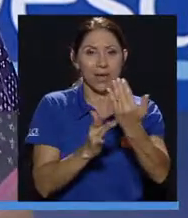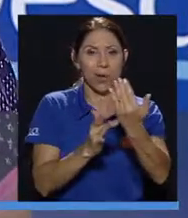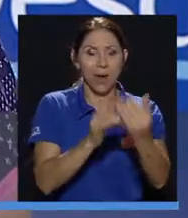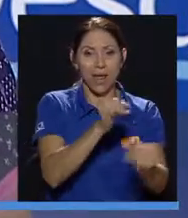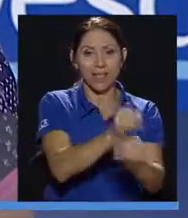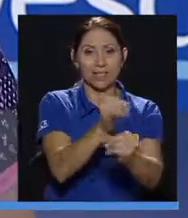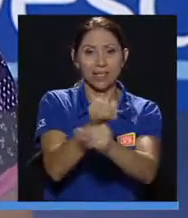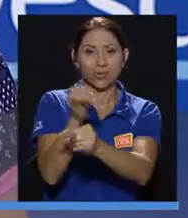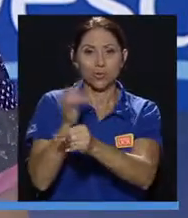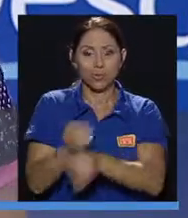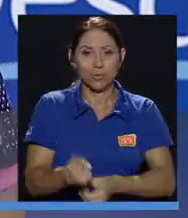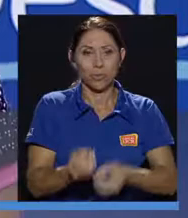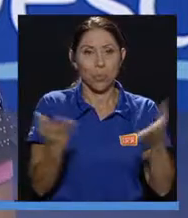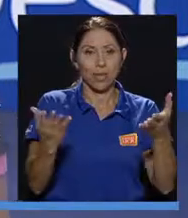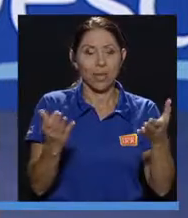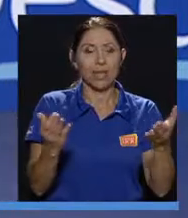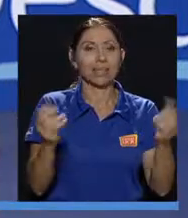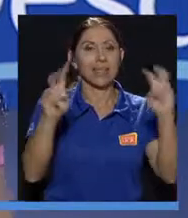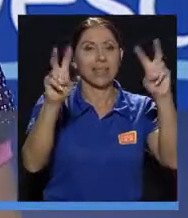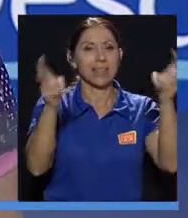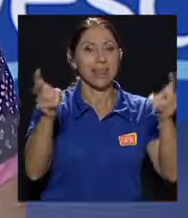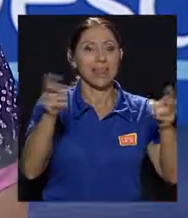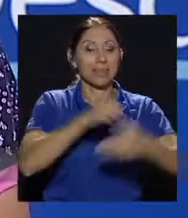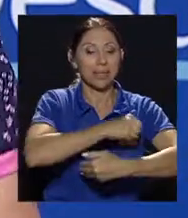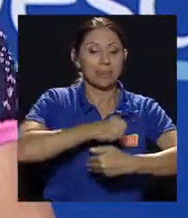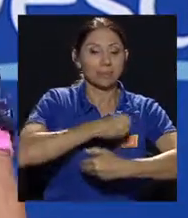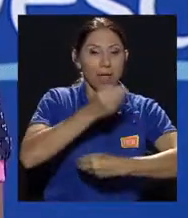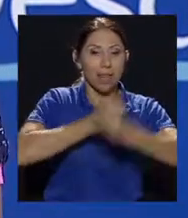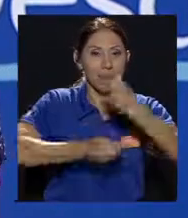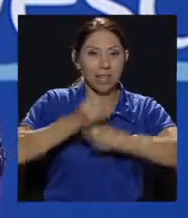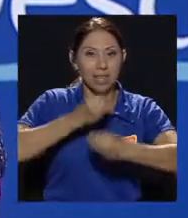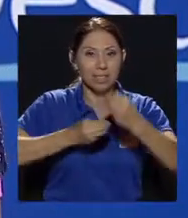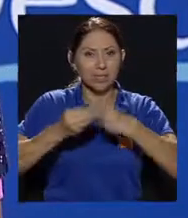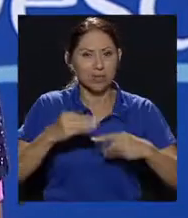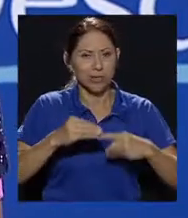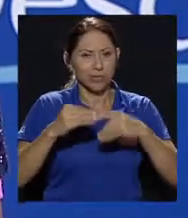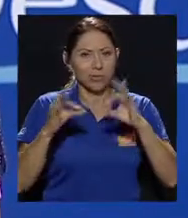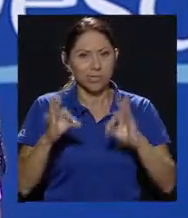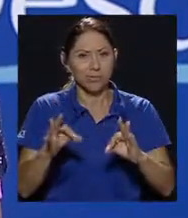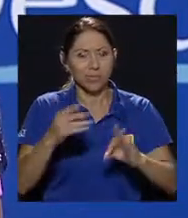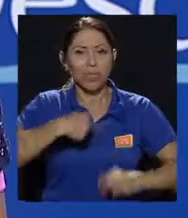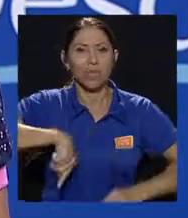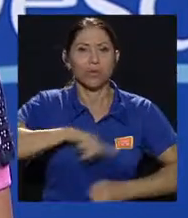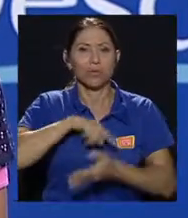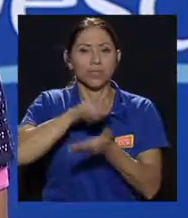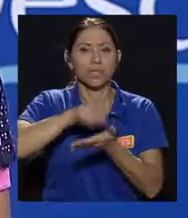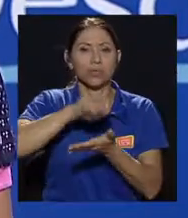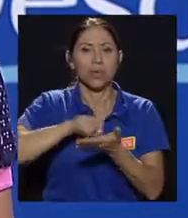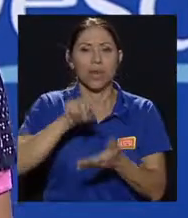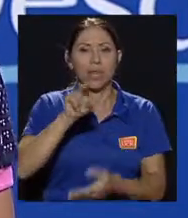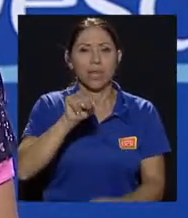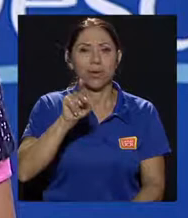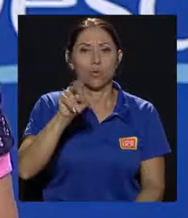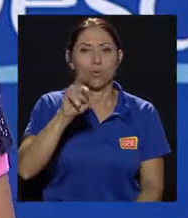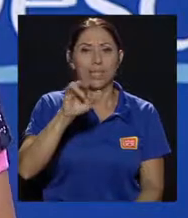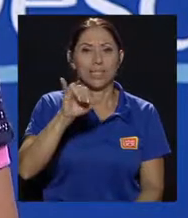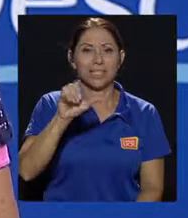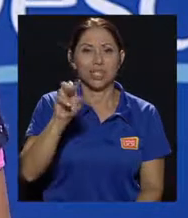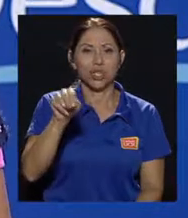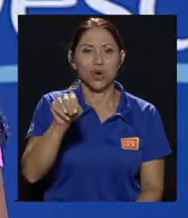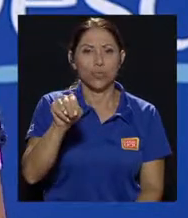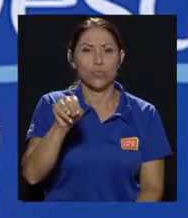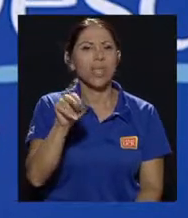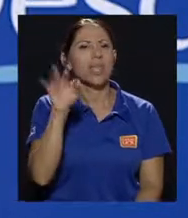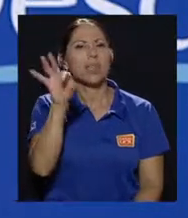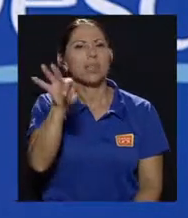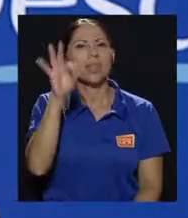instituciones públicas en temas de alimentación y nutrición de nuestra Escuela de Nutrición. ¿Por qué la hemos invitado? Porque vamos a tratar hoy